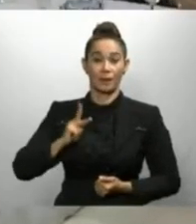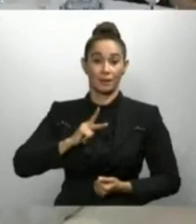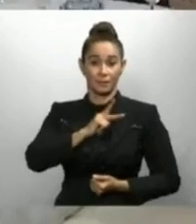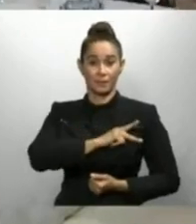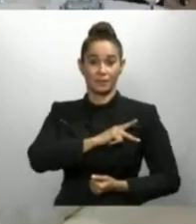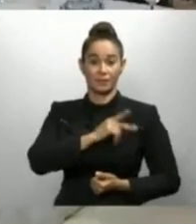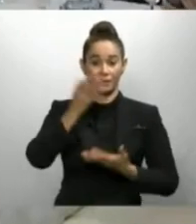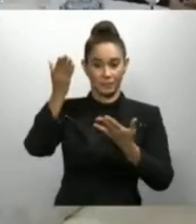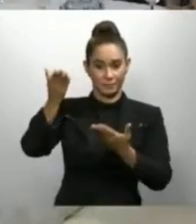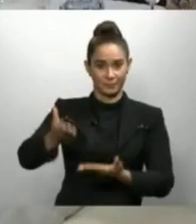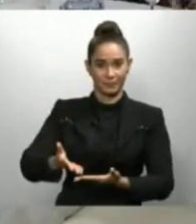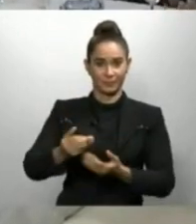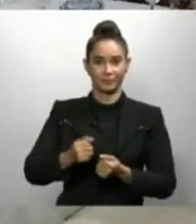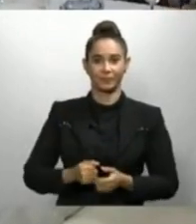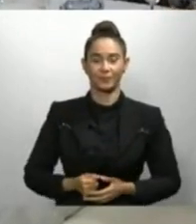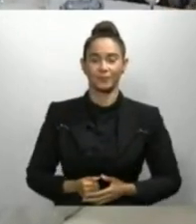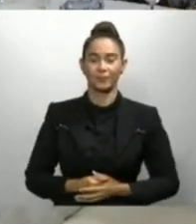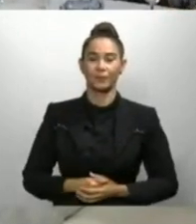estará dirigiendo.